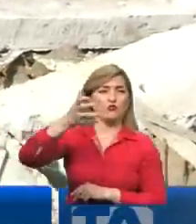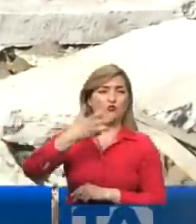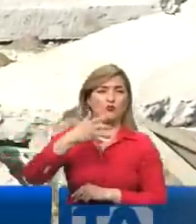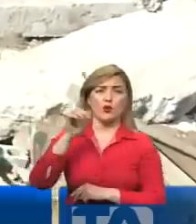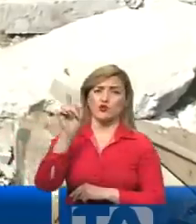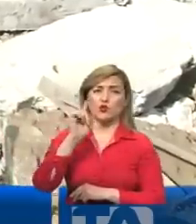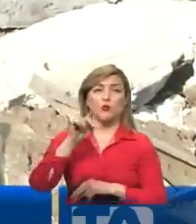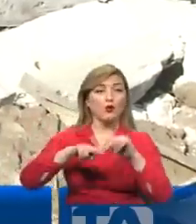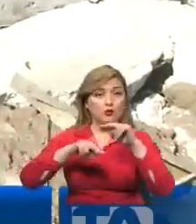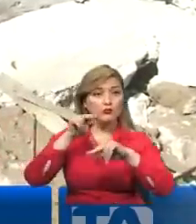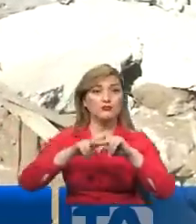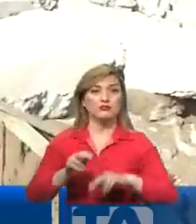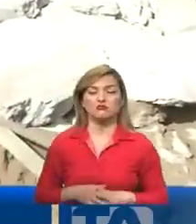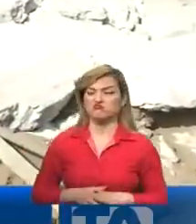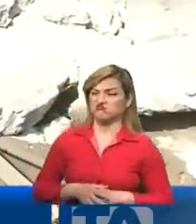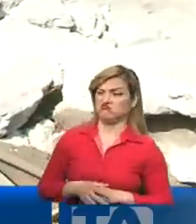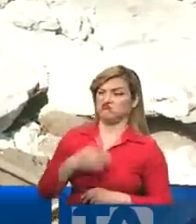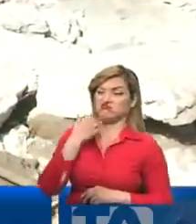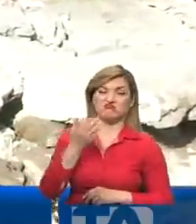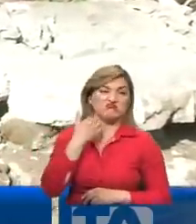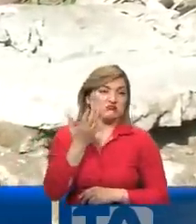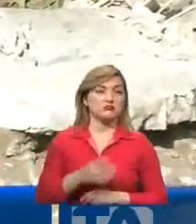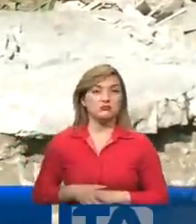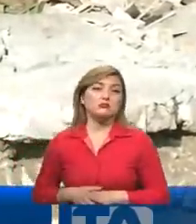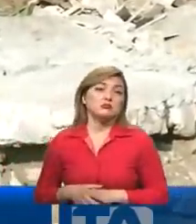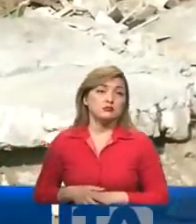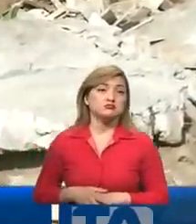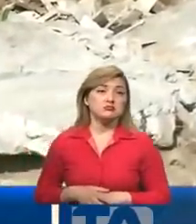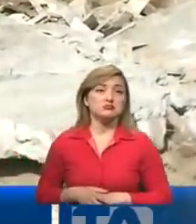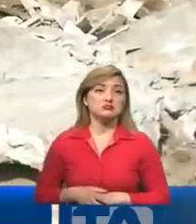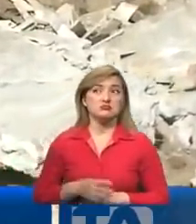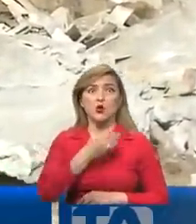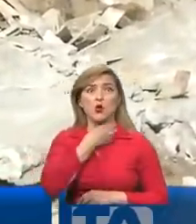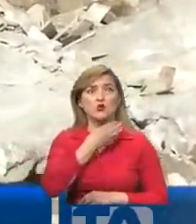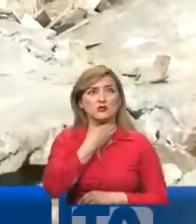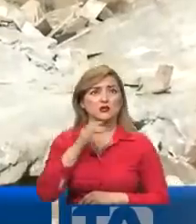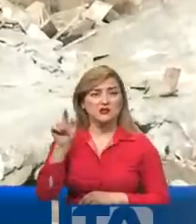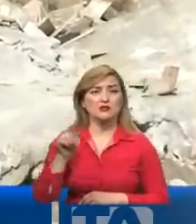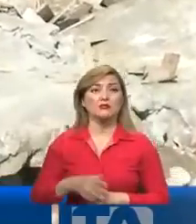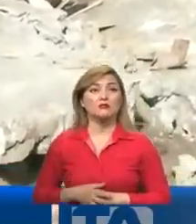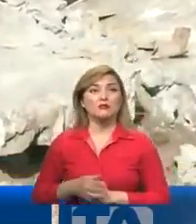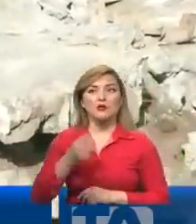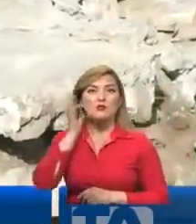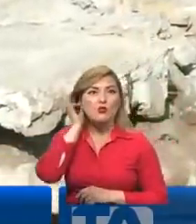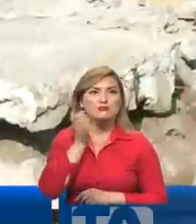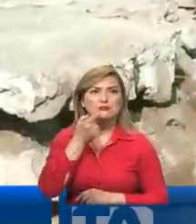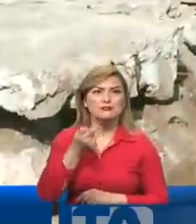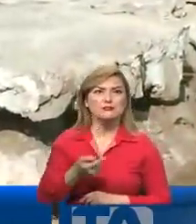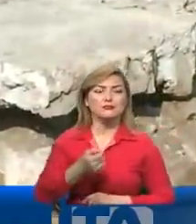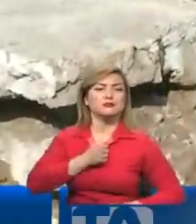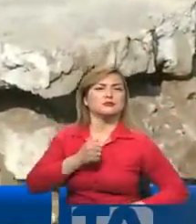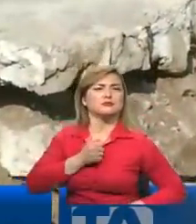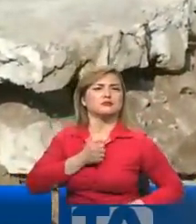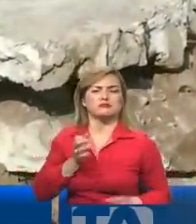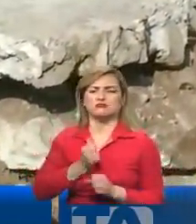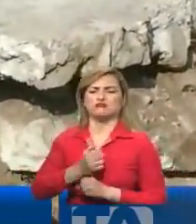que desbanque, pero ella no, o sea, no hizo caso. Ella incluso decía, se puso grosera, decía que es de ella y que